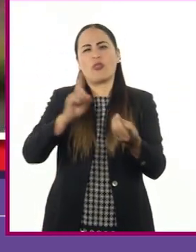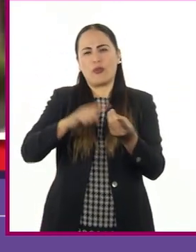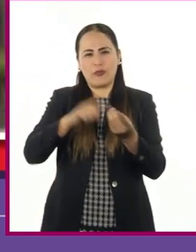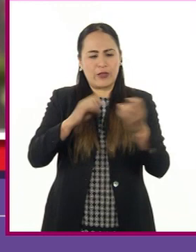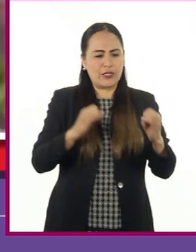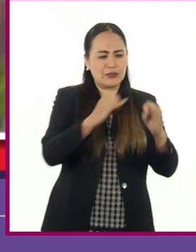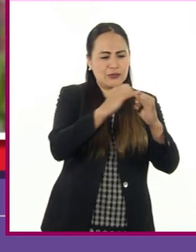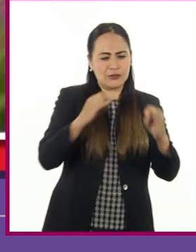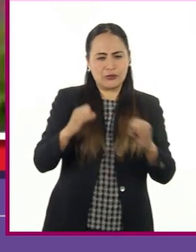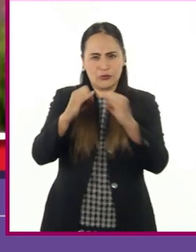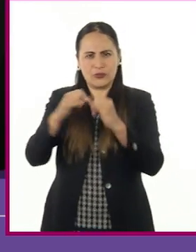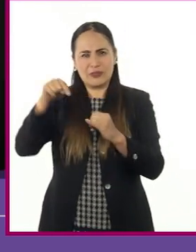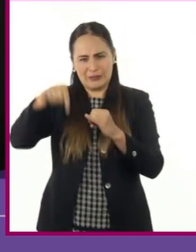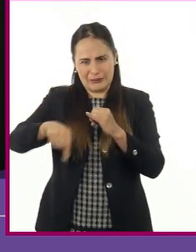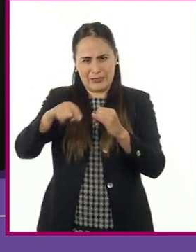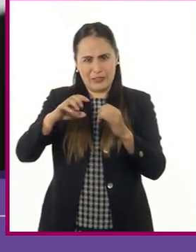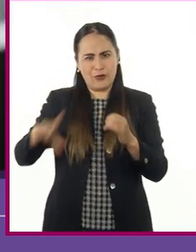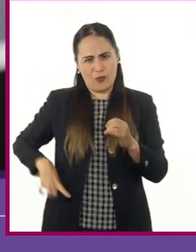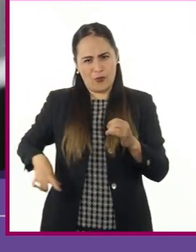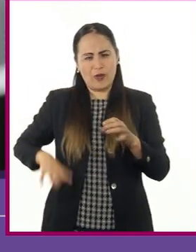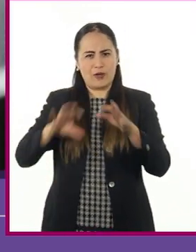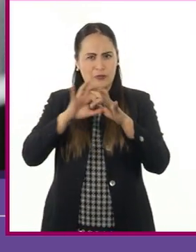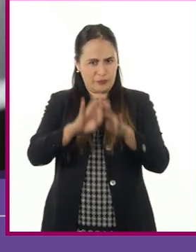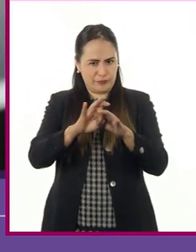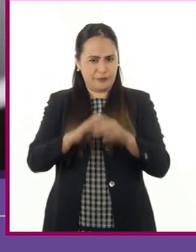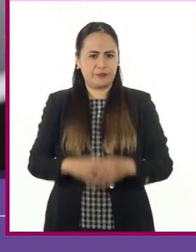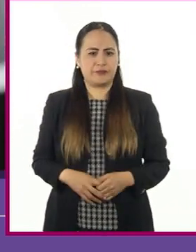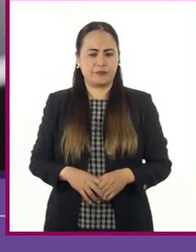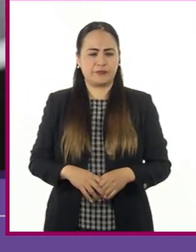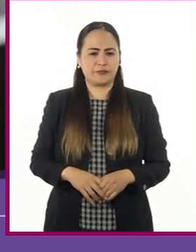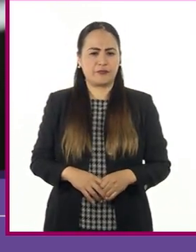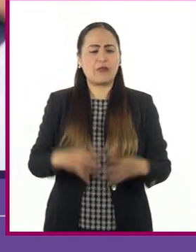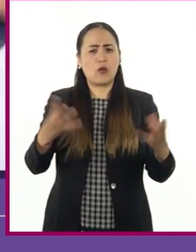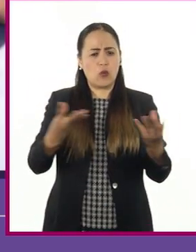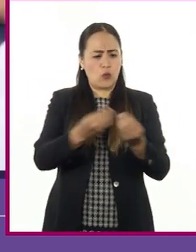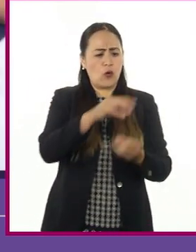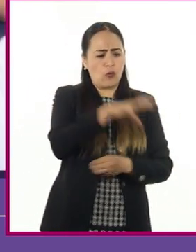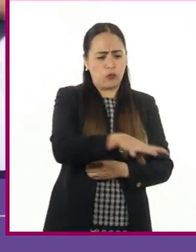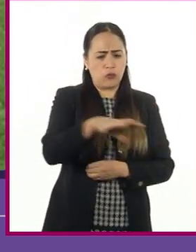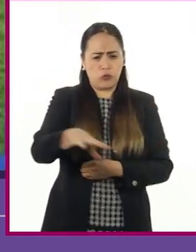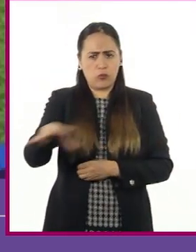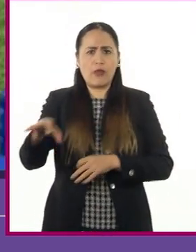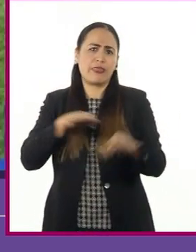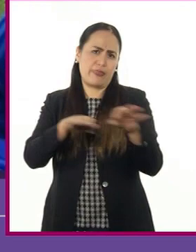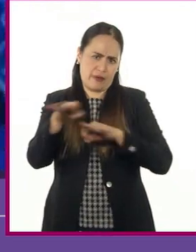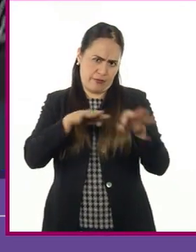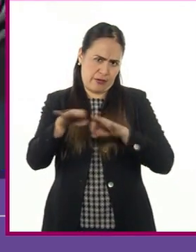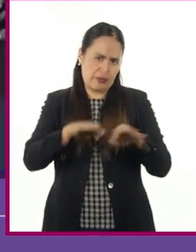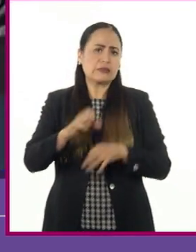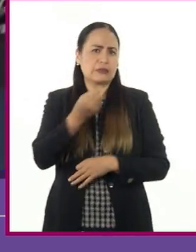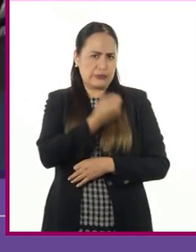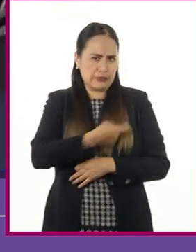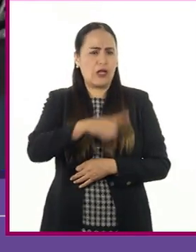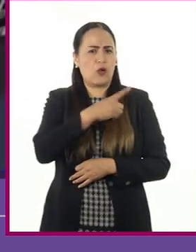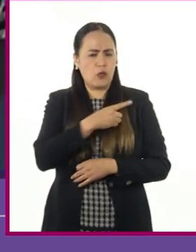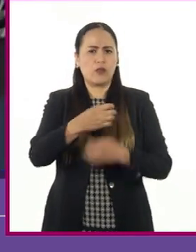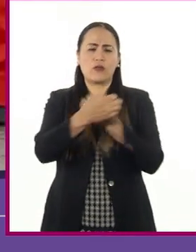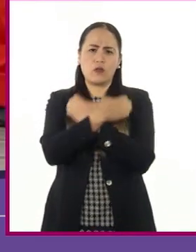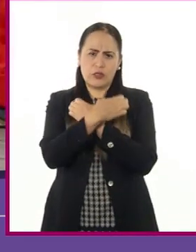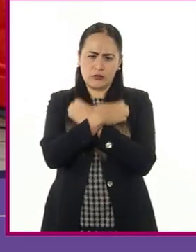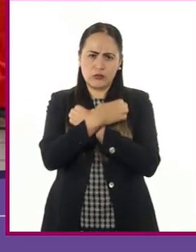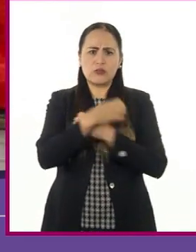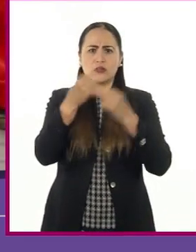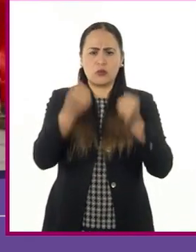y dependencias del gobierno. Trabajan en diversas áreas: salud, educación, seguridad